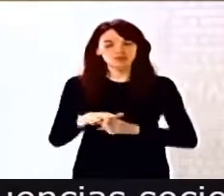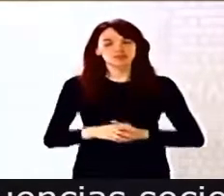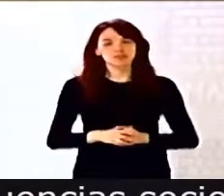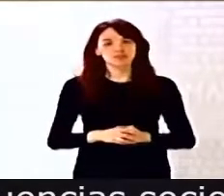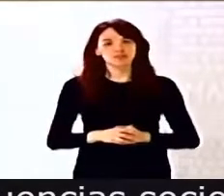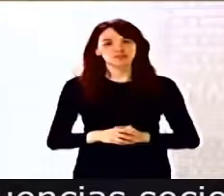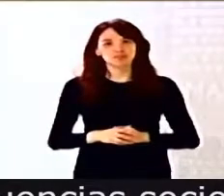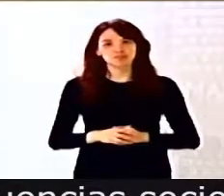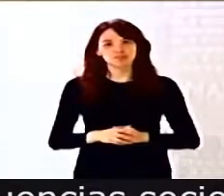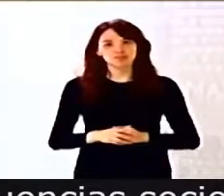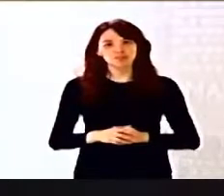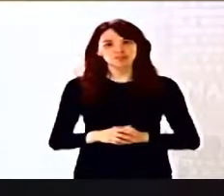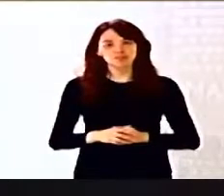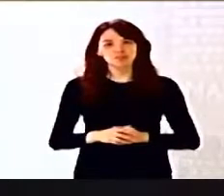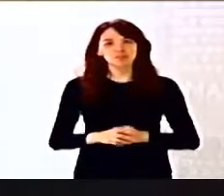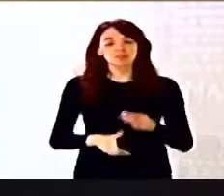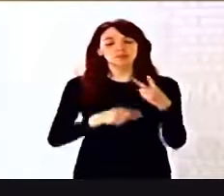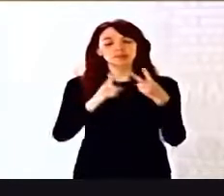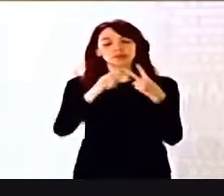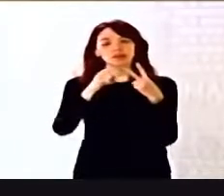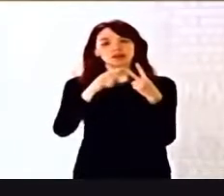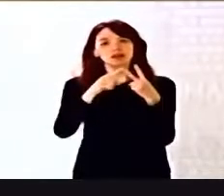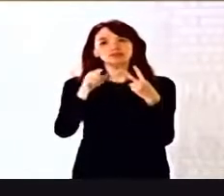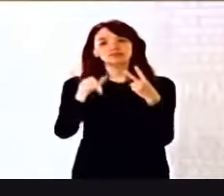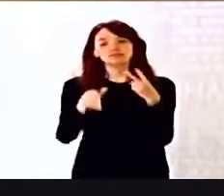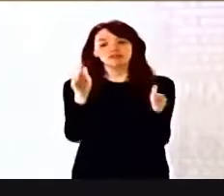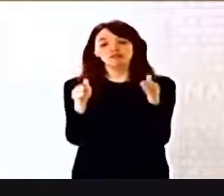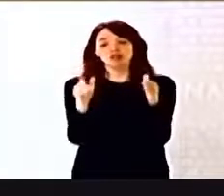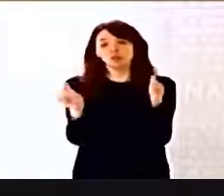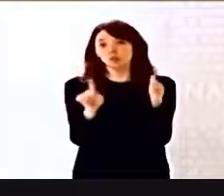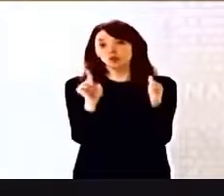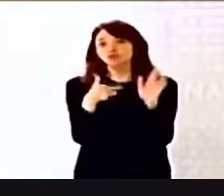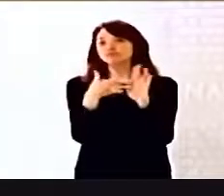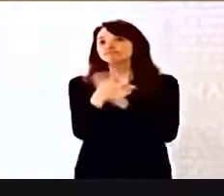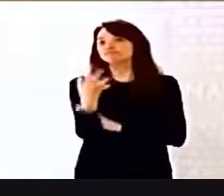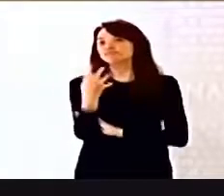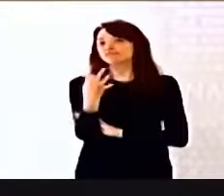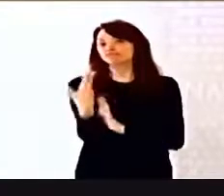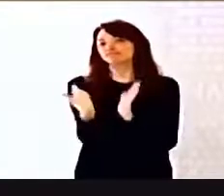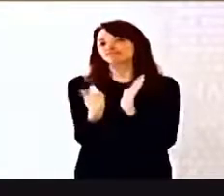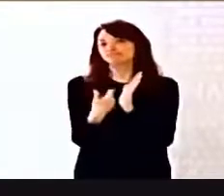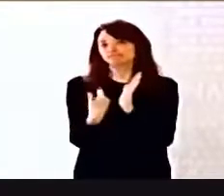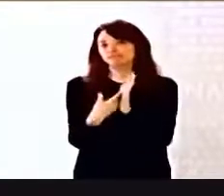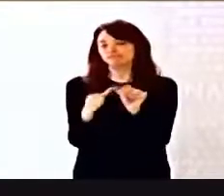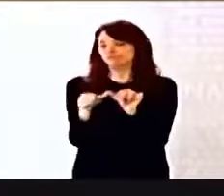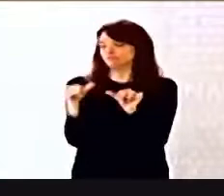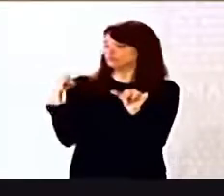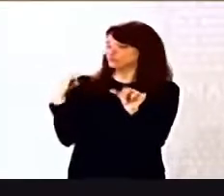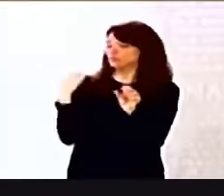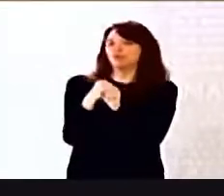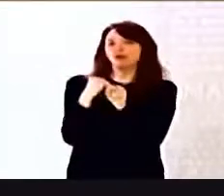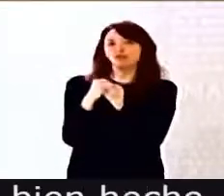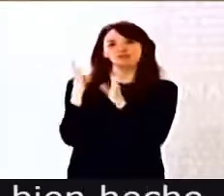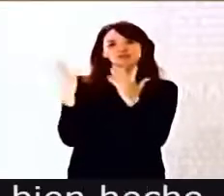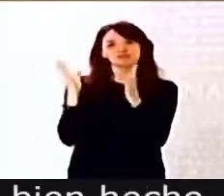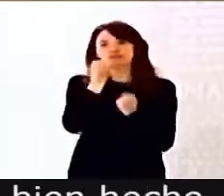En segundo lugar, es una demostración del trabajo bien hecho, sobre todo por nuestros profesionales y